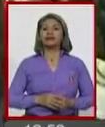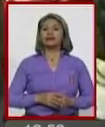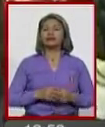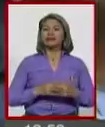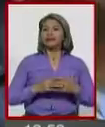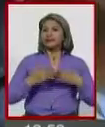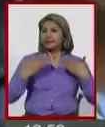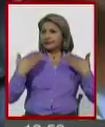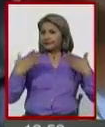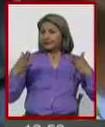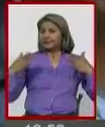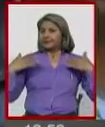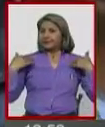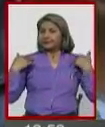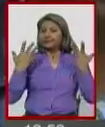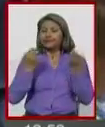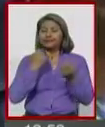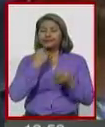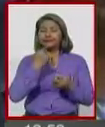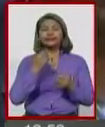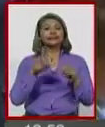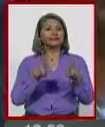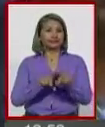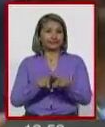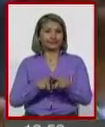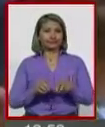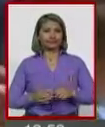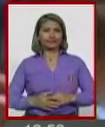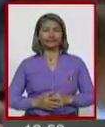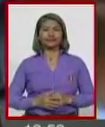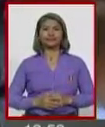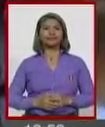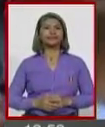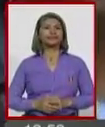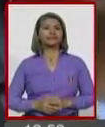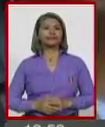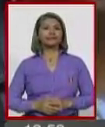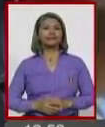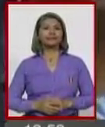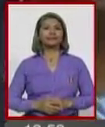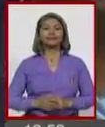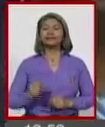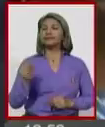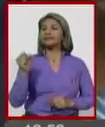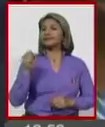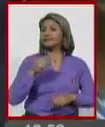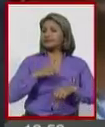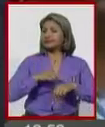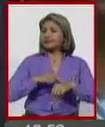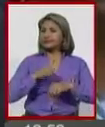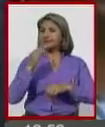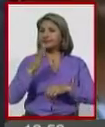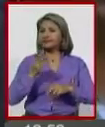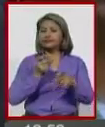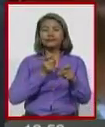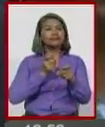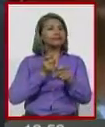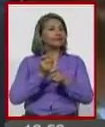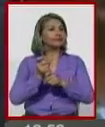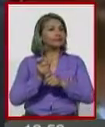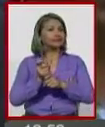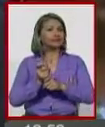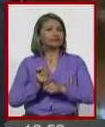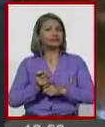Felizmente, quiero decirles, ustedes saben muy bien, el gobierno nacional en ningún momento va a pensar afectar